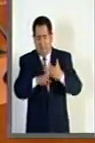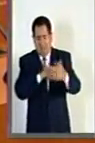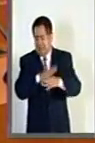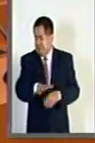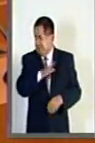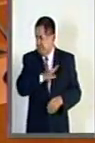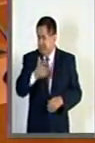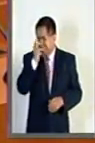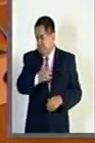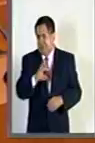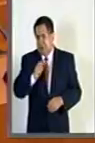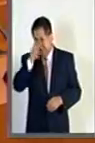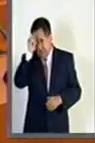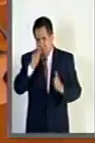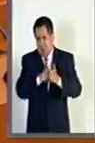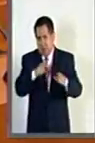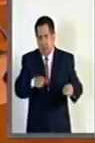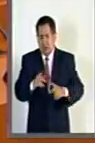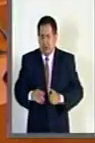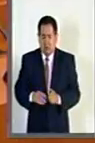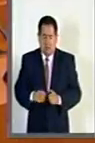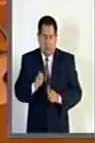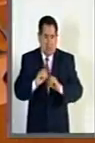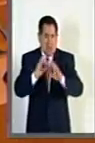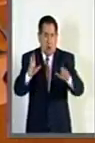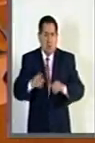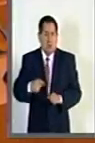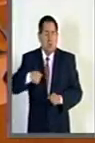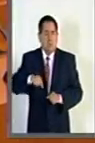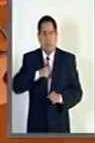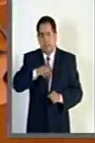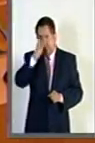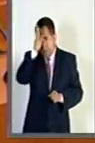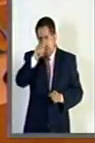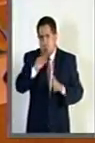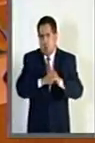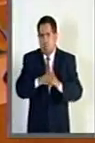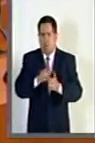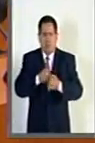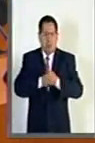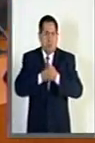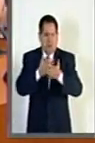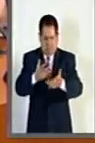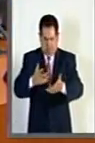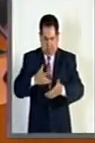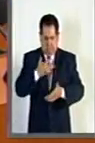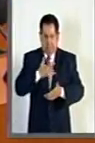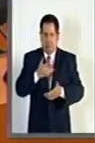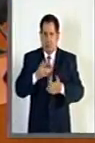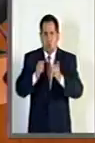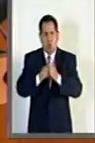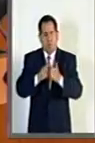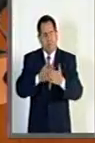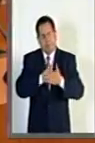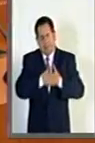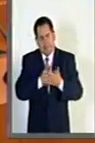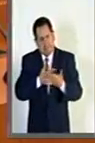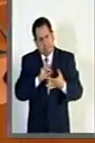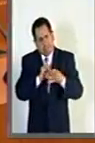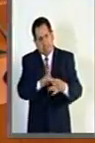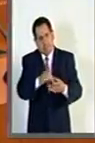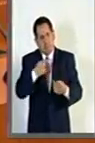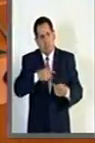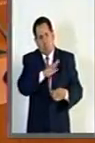en el municipio de Nochitlán de Oaxaca. Por supuesto que estamos de acuerdo en expresar nuestra solidaridad con todos los oaxaqueños y los